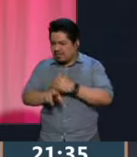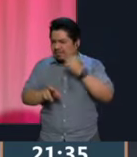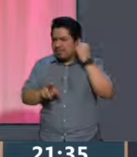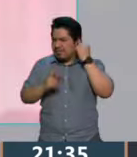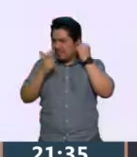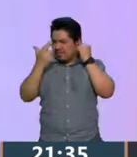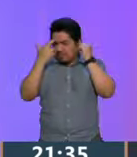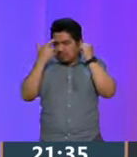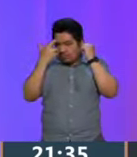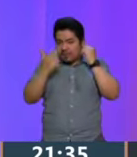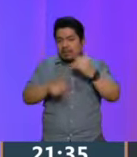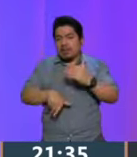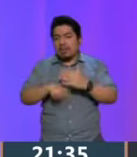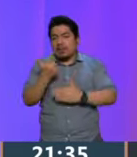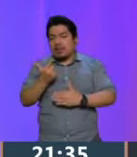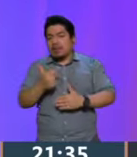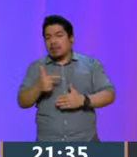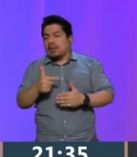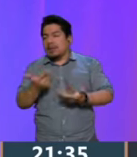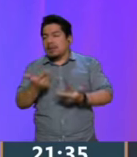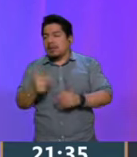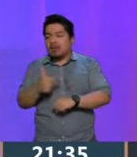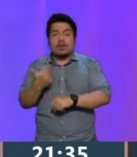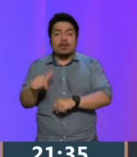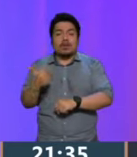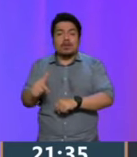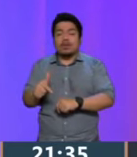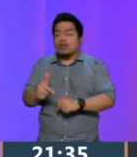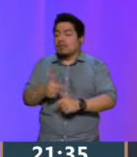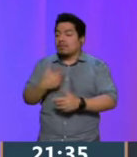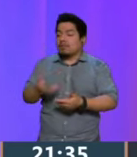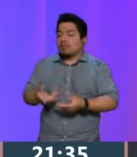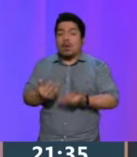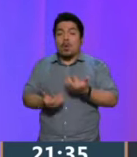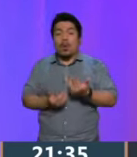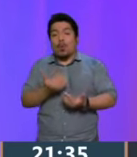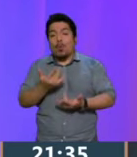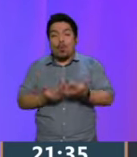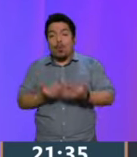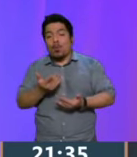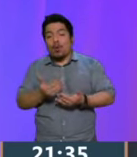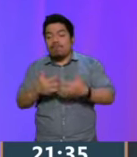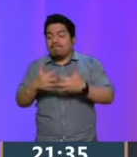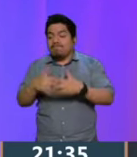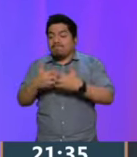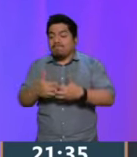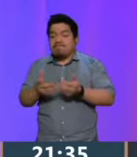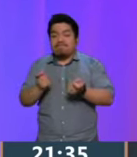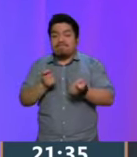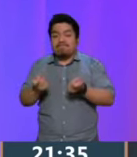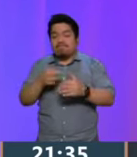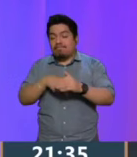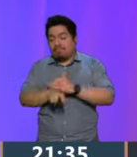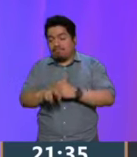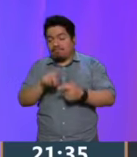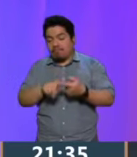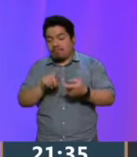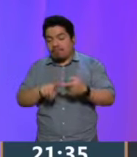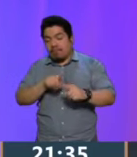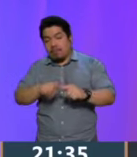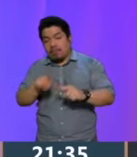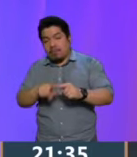les cayó la línea 12, cuando hubo un incendio en el centro de control del metro, cuando hubo varios